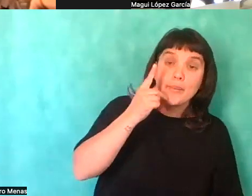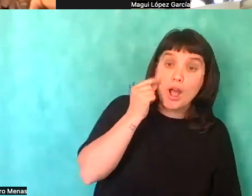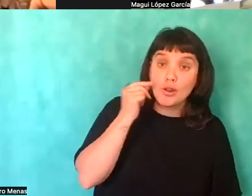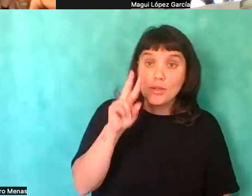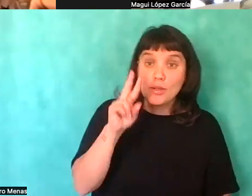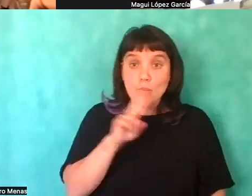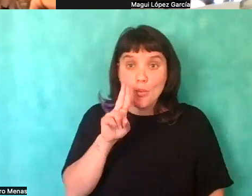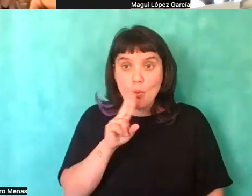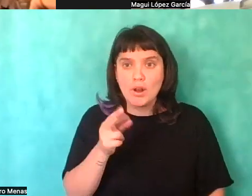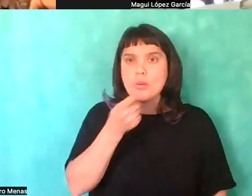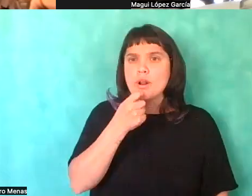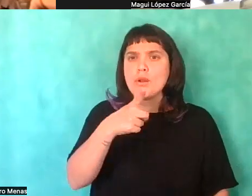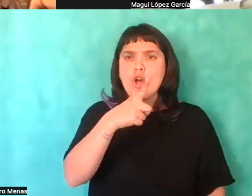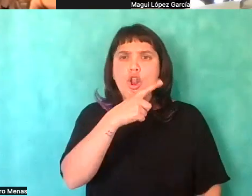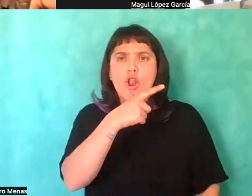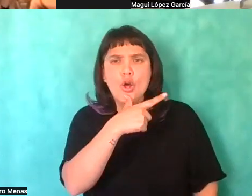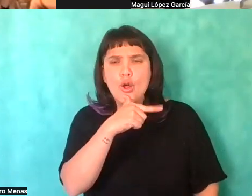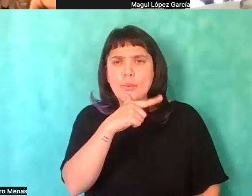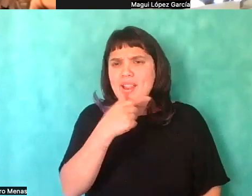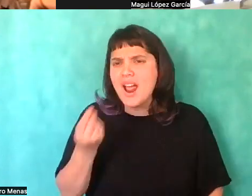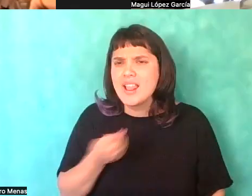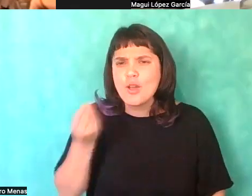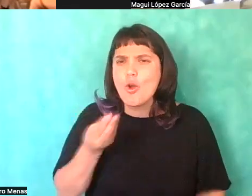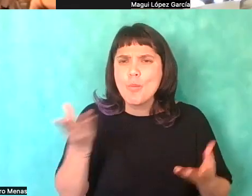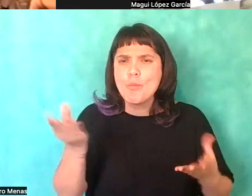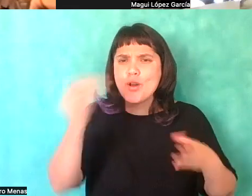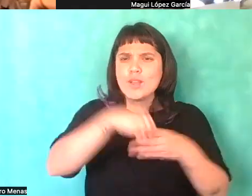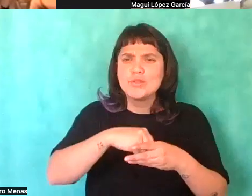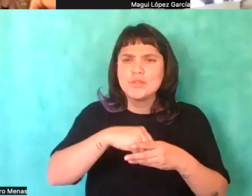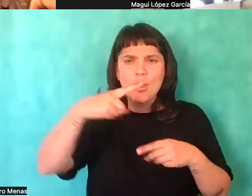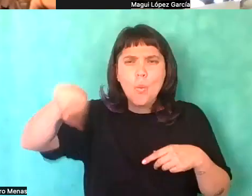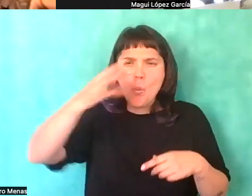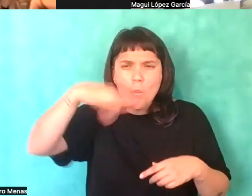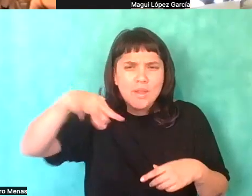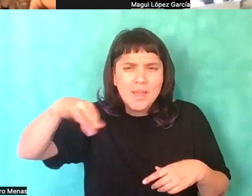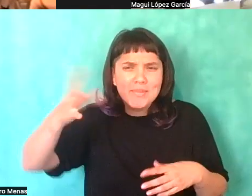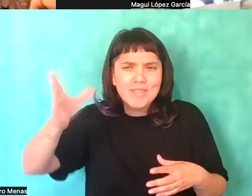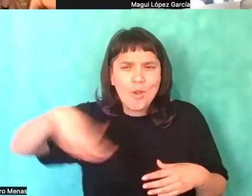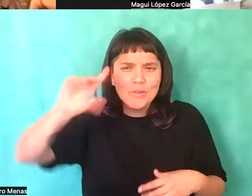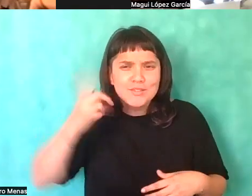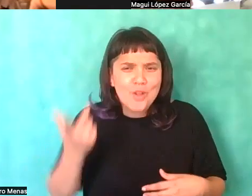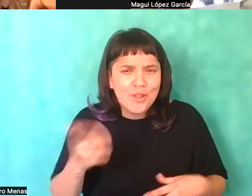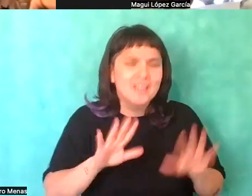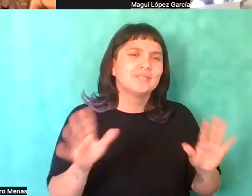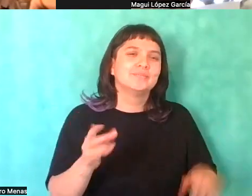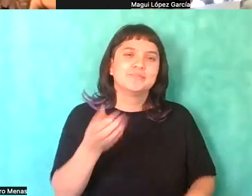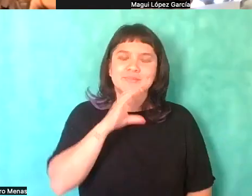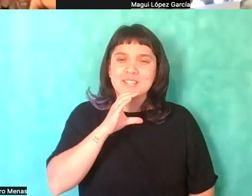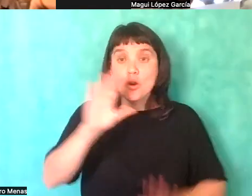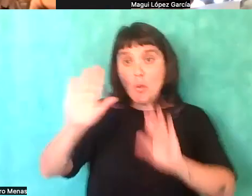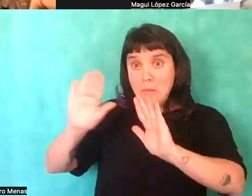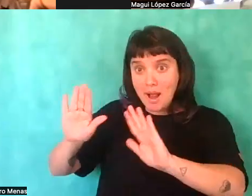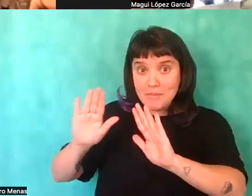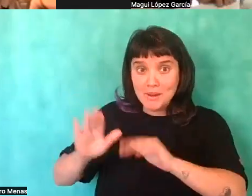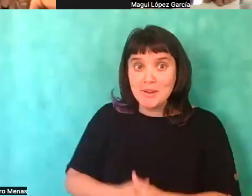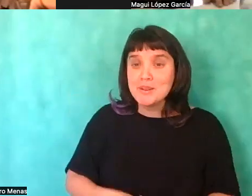no binaria? Incluyen a esa gente ustedes. Solamente incluyen a la comunidad sorda. Bueno, Rocío, muchísimas gracias. Pará, porque quiero decir algo de